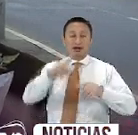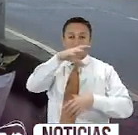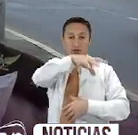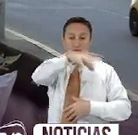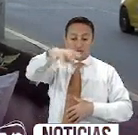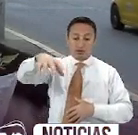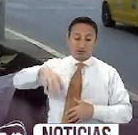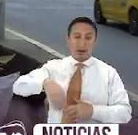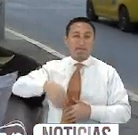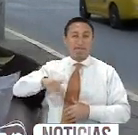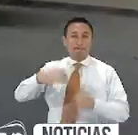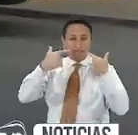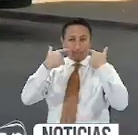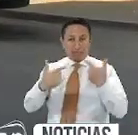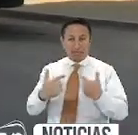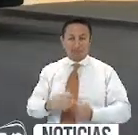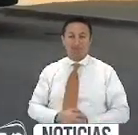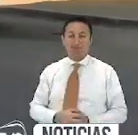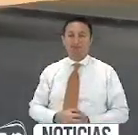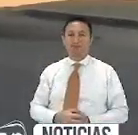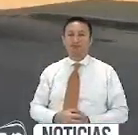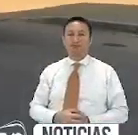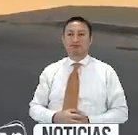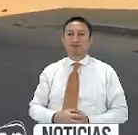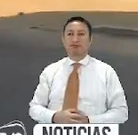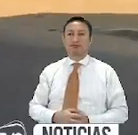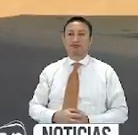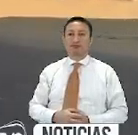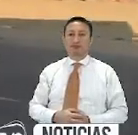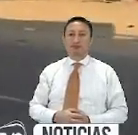donde más hemos tenido problemas. Con cámaras de Eduardo García desde